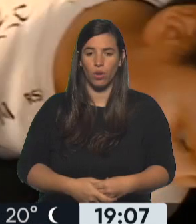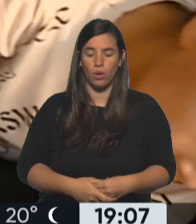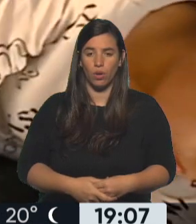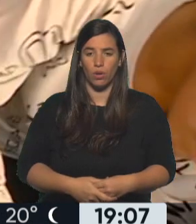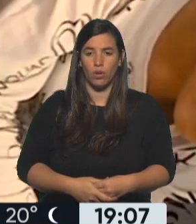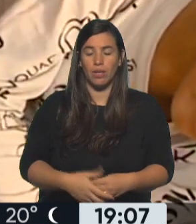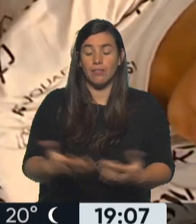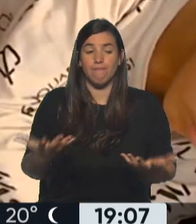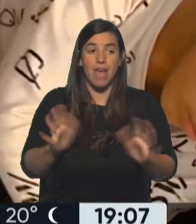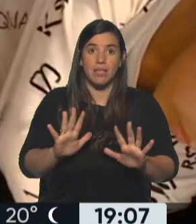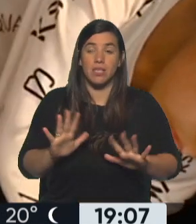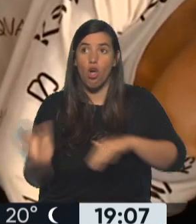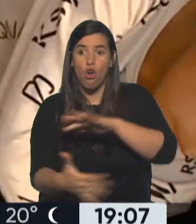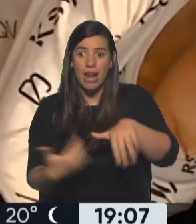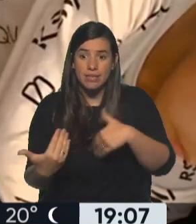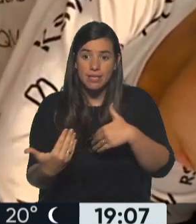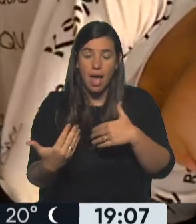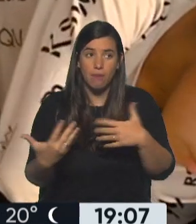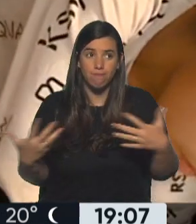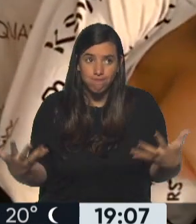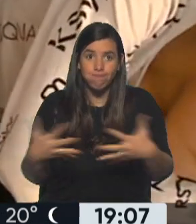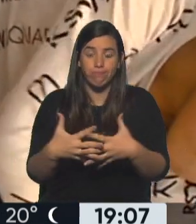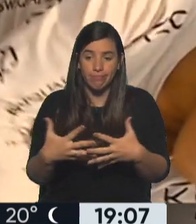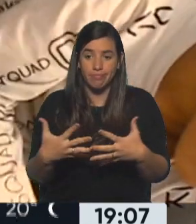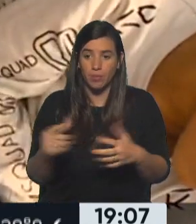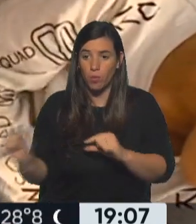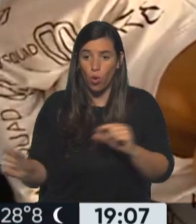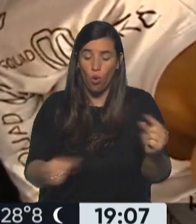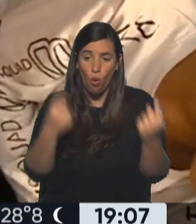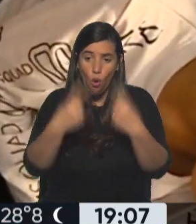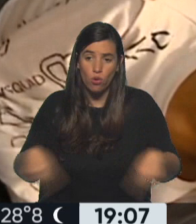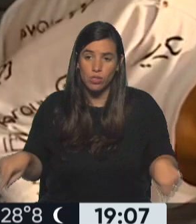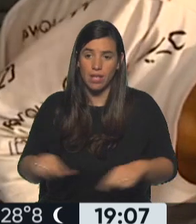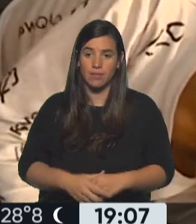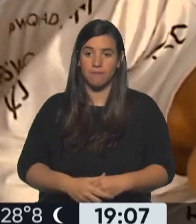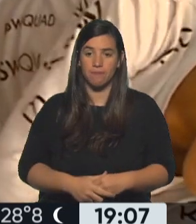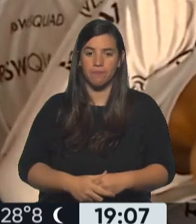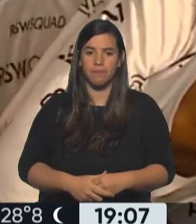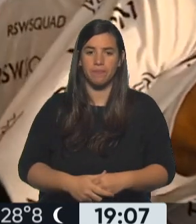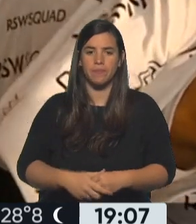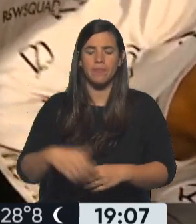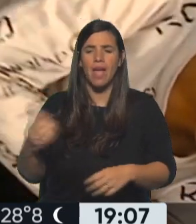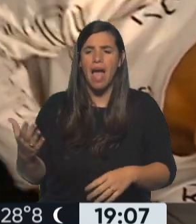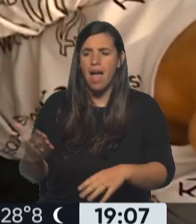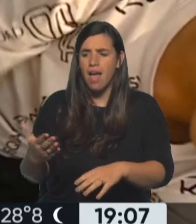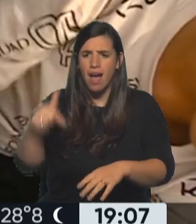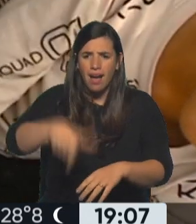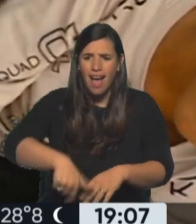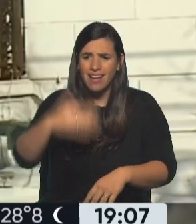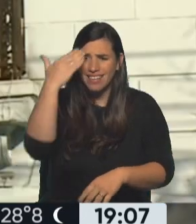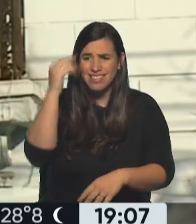que nos organizábamos para cada cosa, ¿viste? ¿Hace cuánto vivías acá? Hace 15 años. ¿15 años ya?